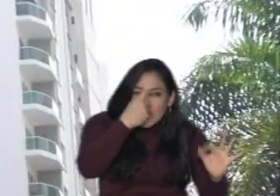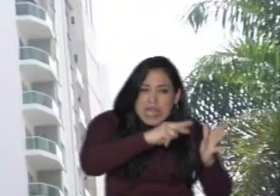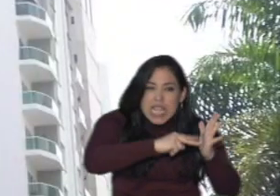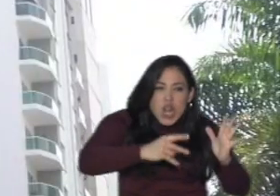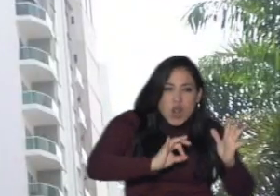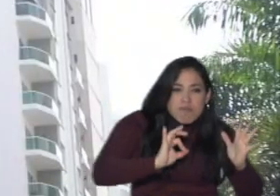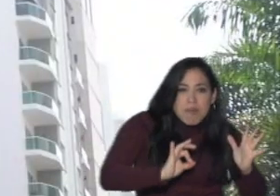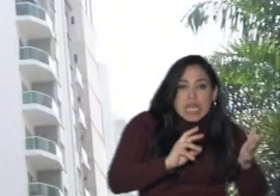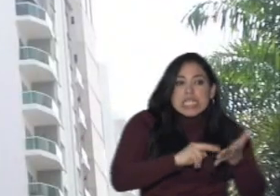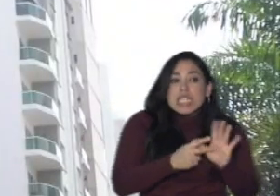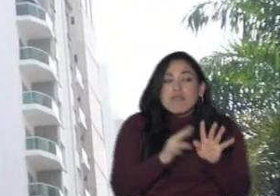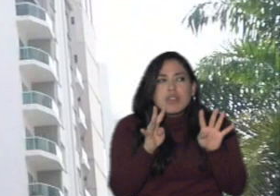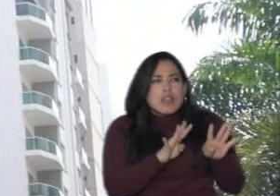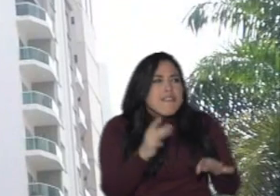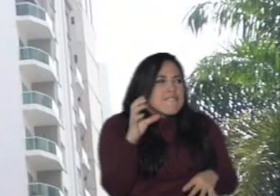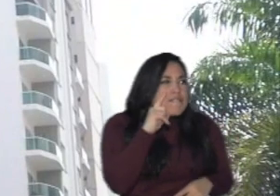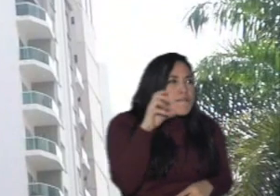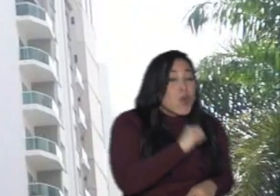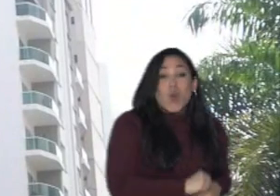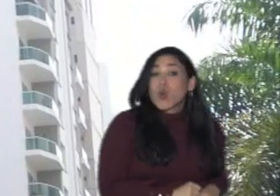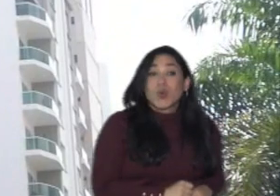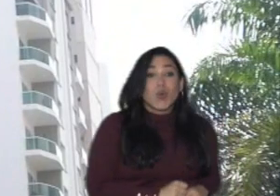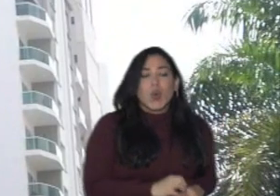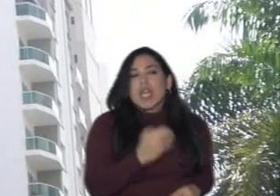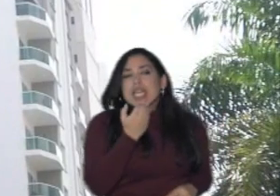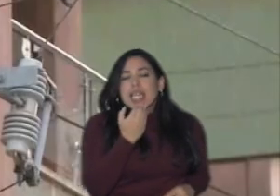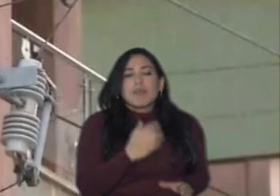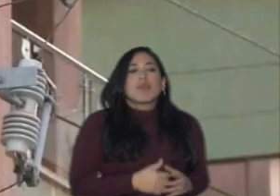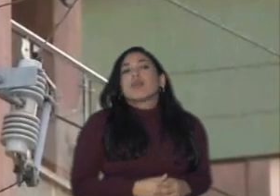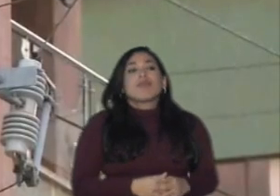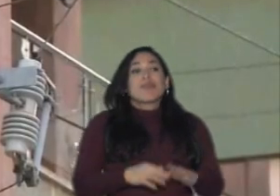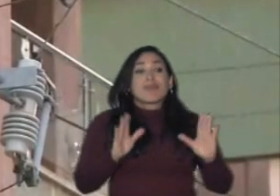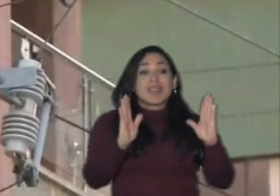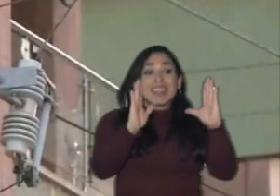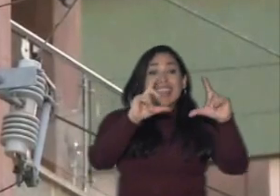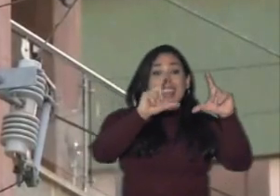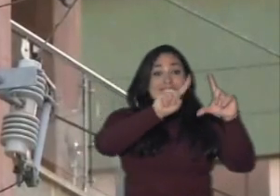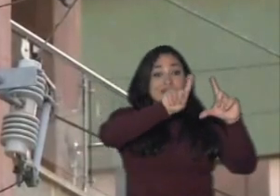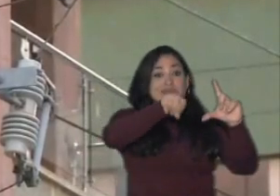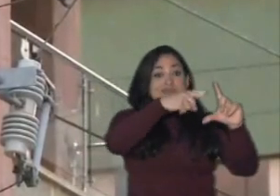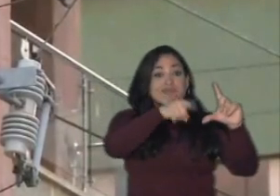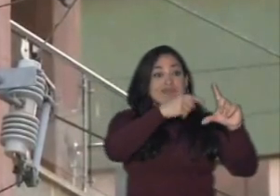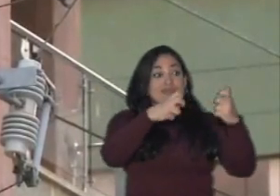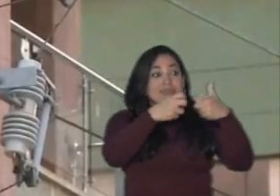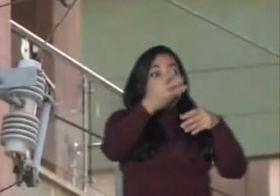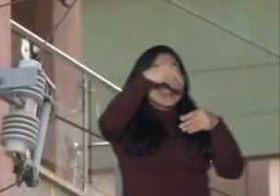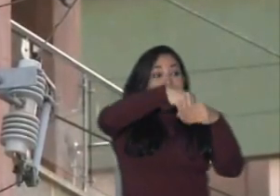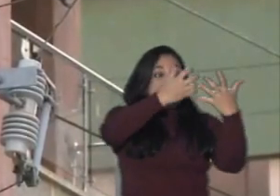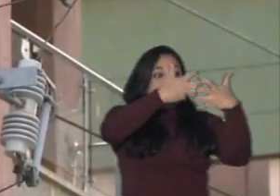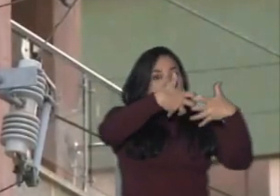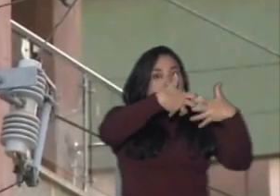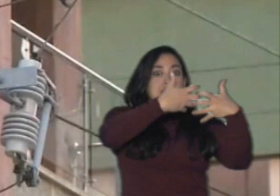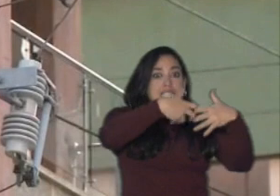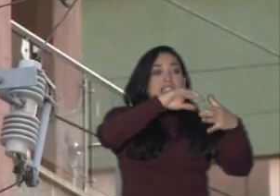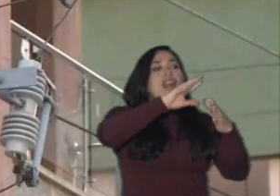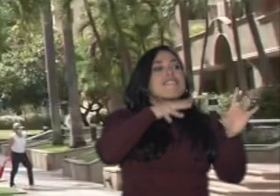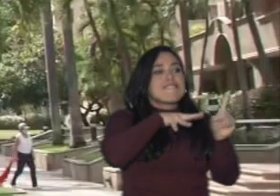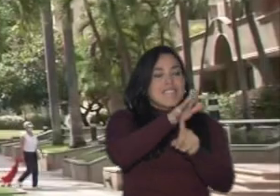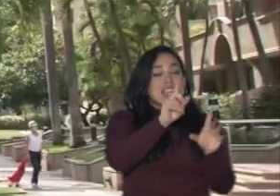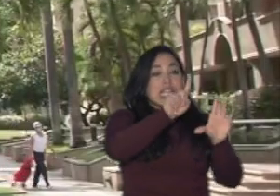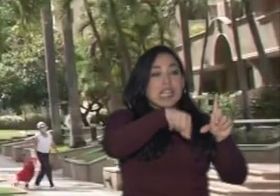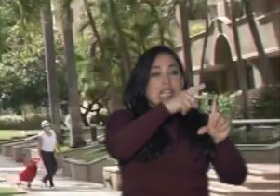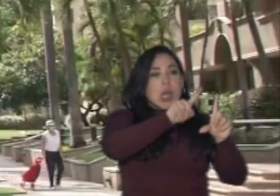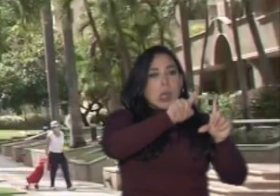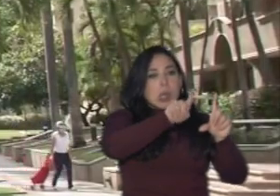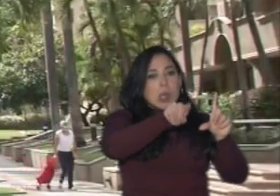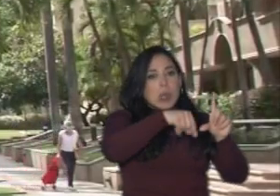tipos de fraudes que no son evidentes, como por ejemplo alterar la electrónica del medidor. Las pérdidas mensuales en